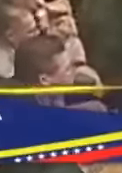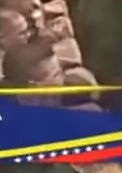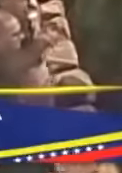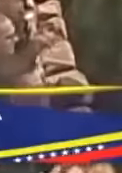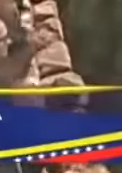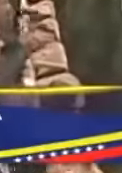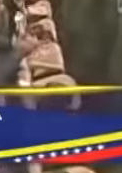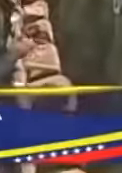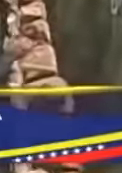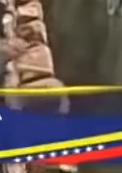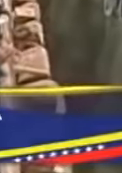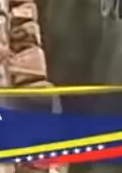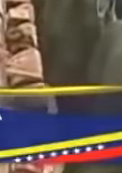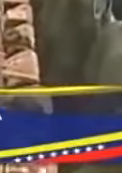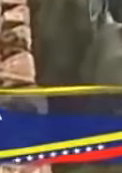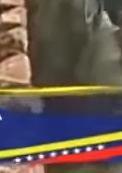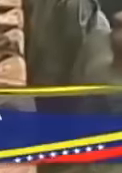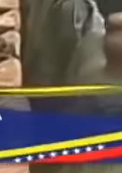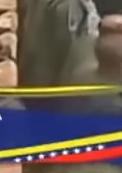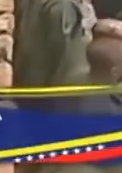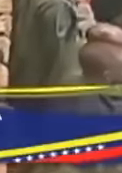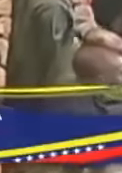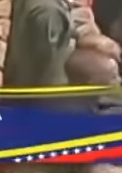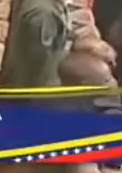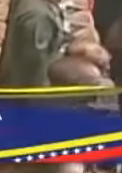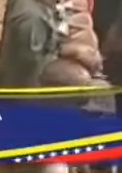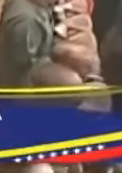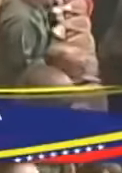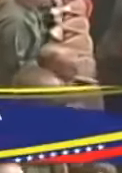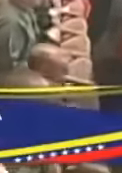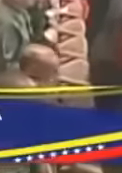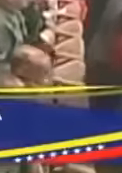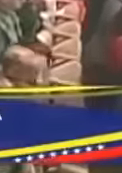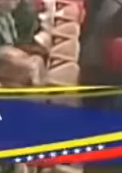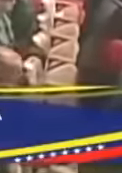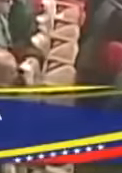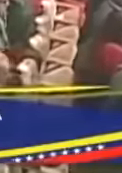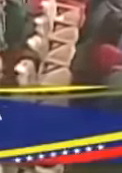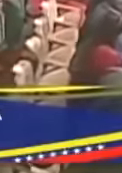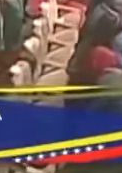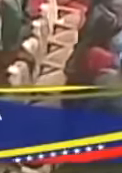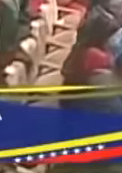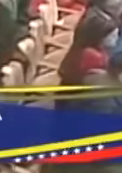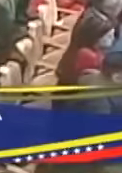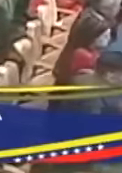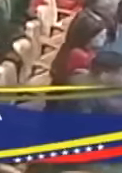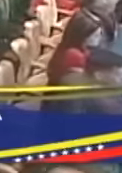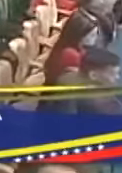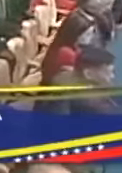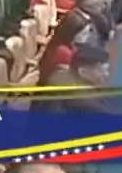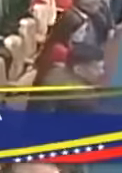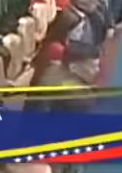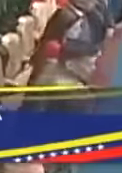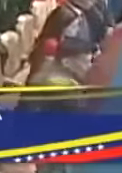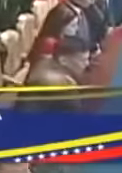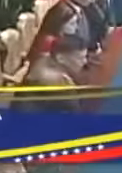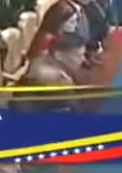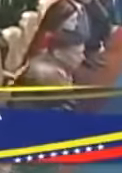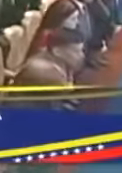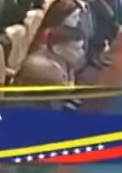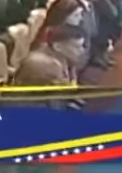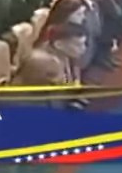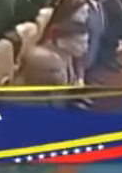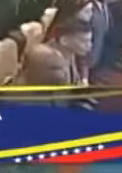ser destruido por las sanciones. Este es el ambiente de la unión que convoca en este